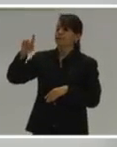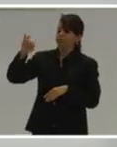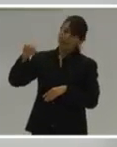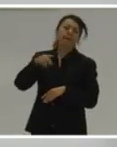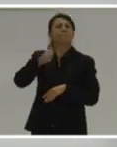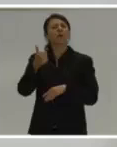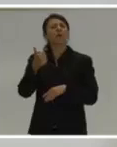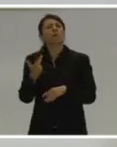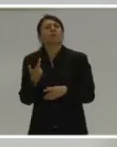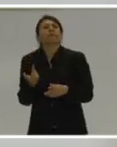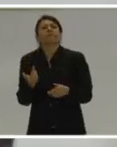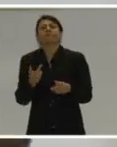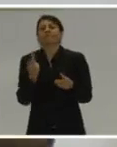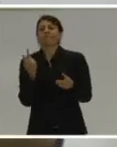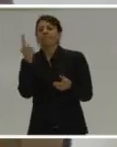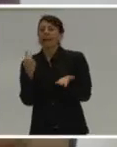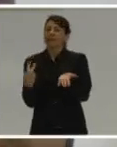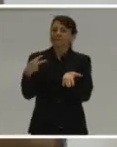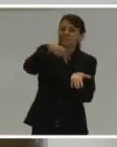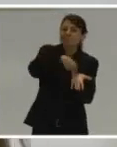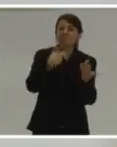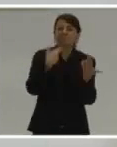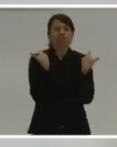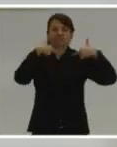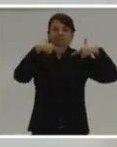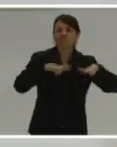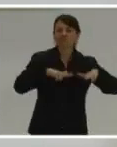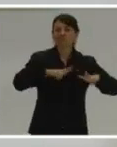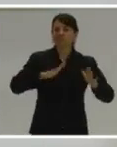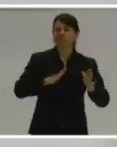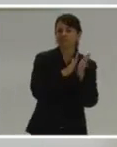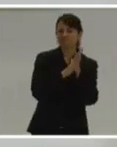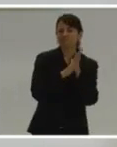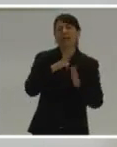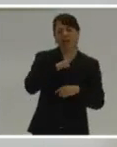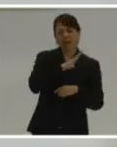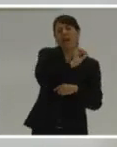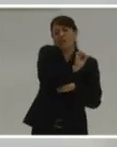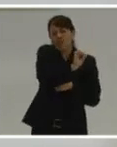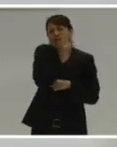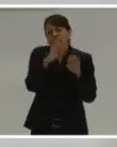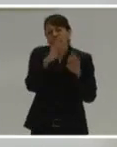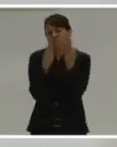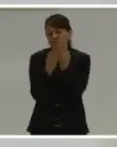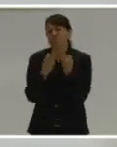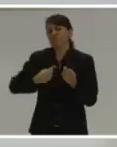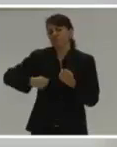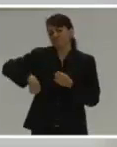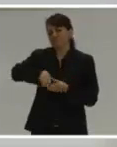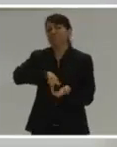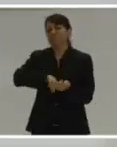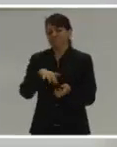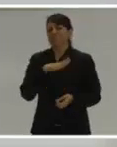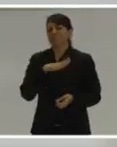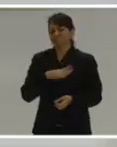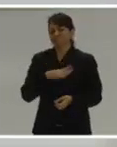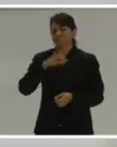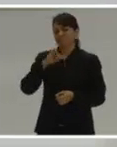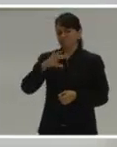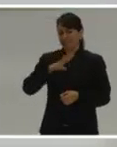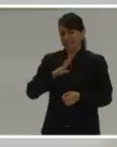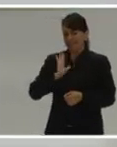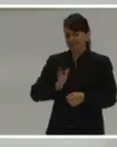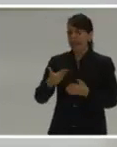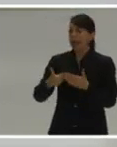tenemos mucha experiencia en gestionar el sufragio. Eso desde la antigua Corte Electoral